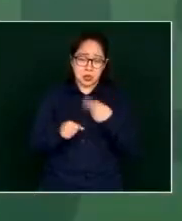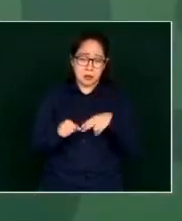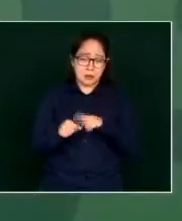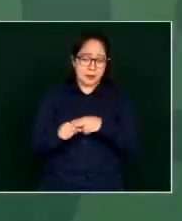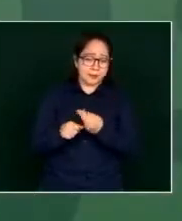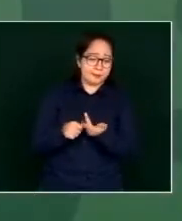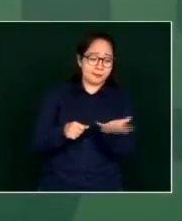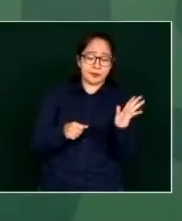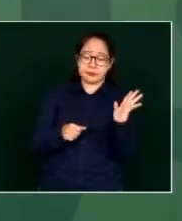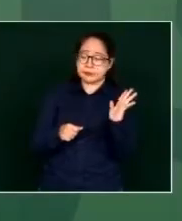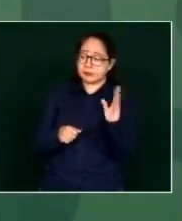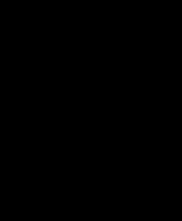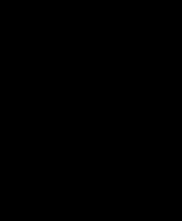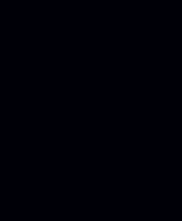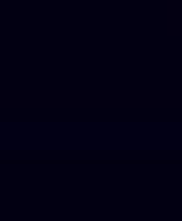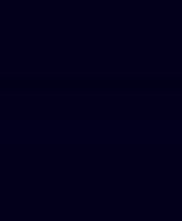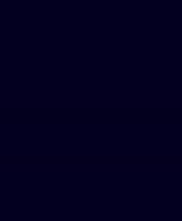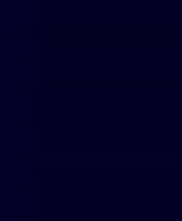Santa Lucía. La 6.